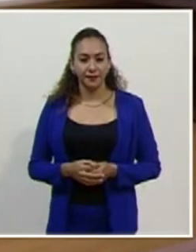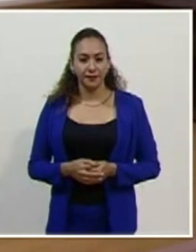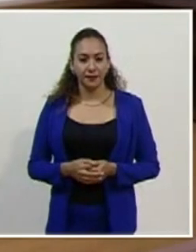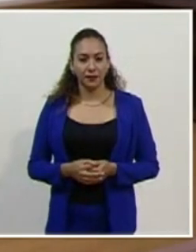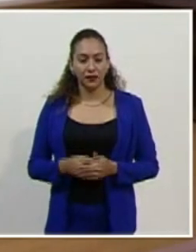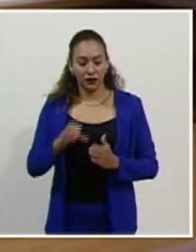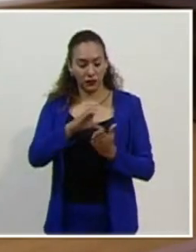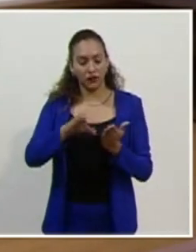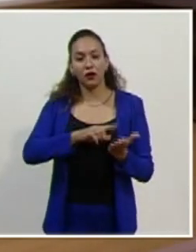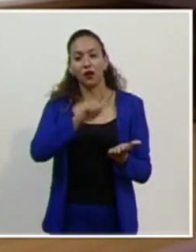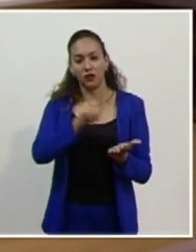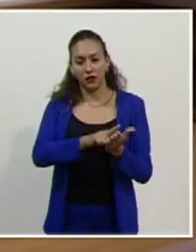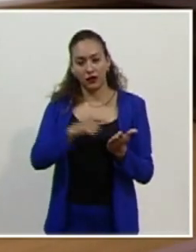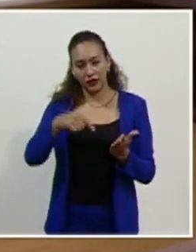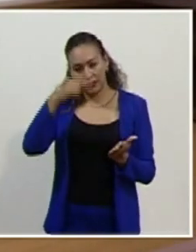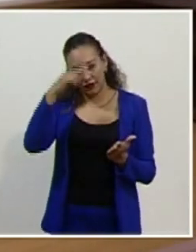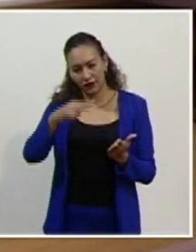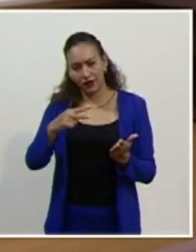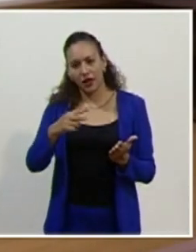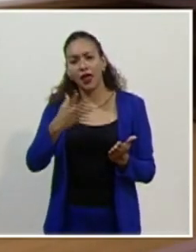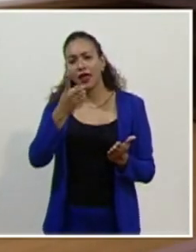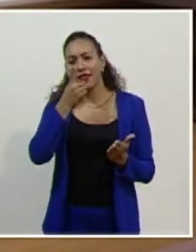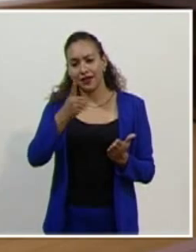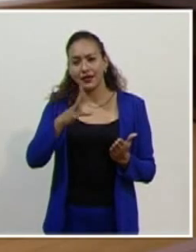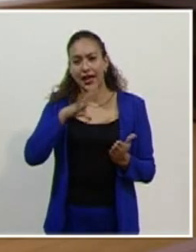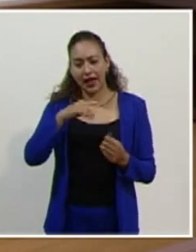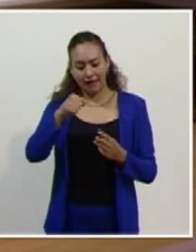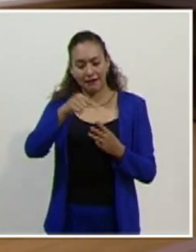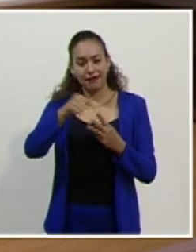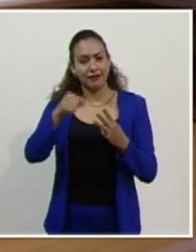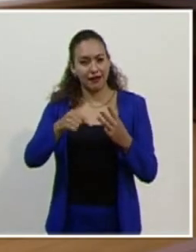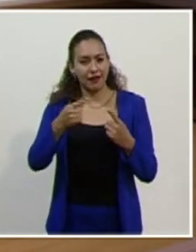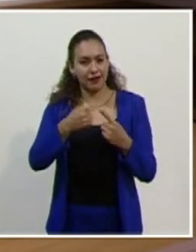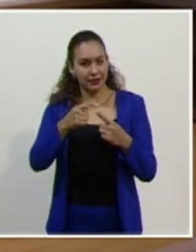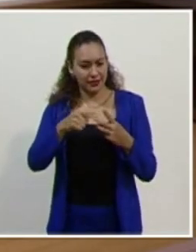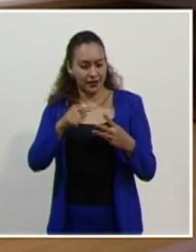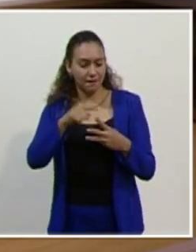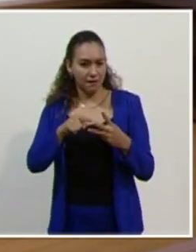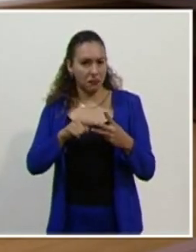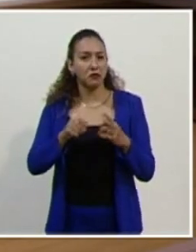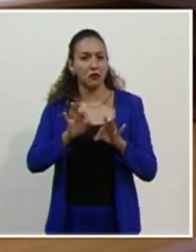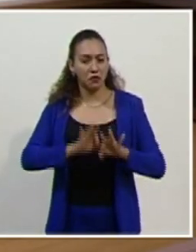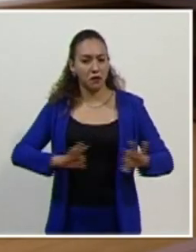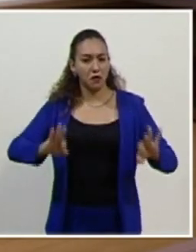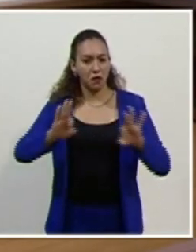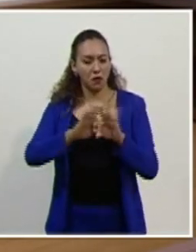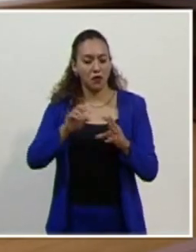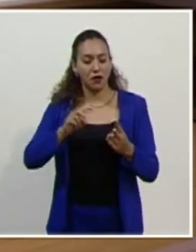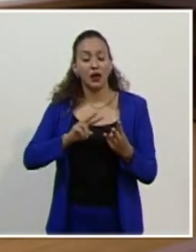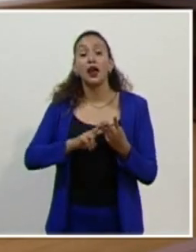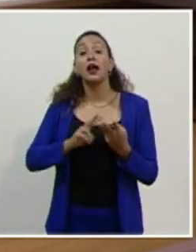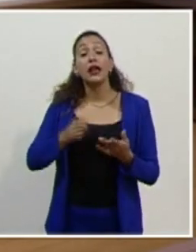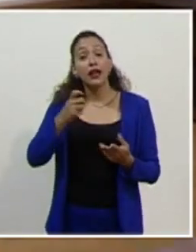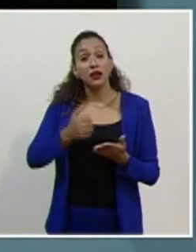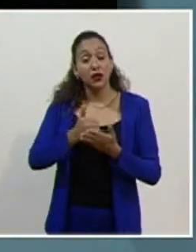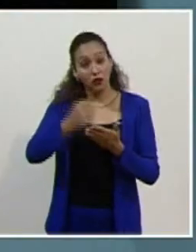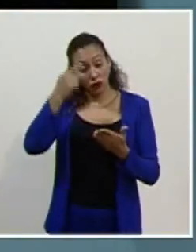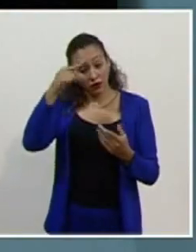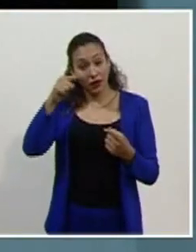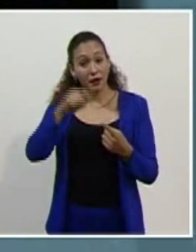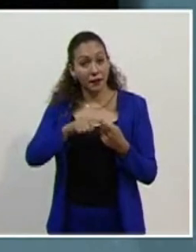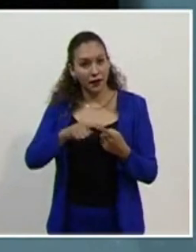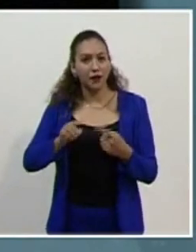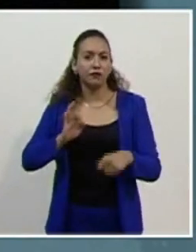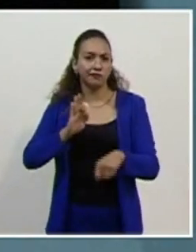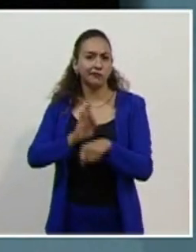La Constitución mexicana reconoce 3 tipos de interés y a través de 2 de ellos se puede promover un juicio de amparo. Así lo